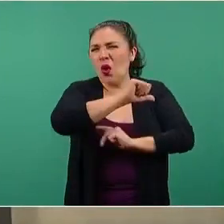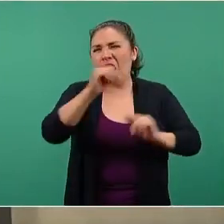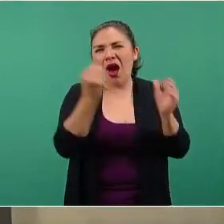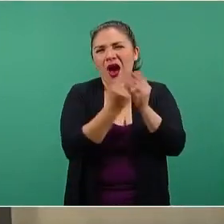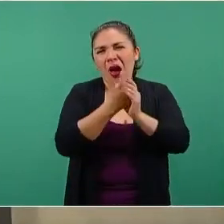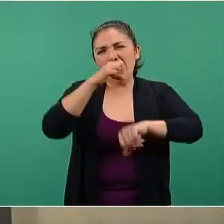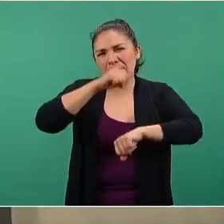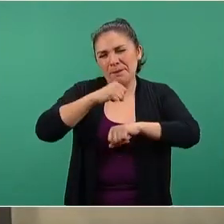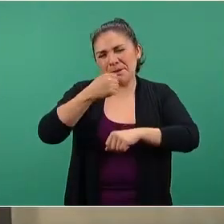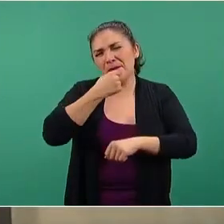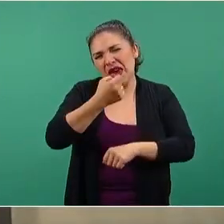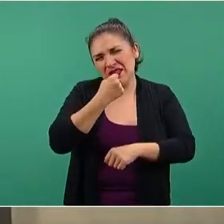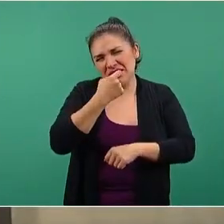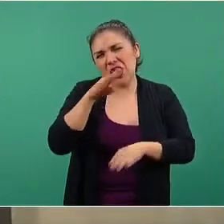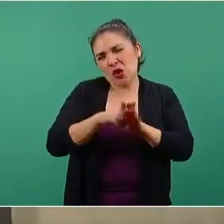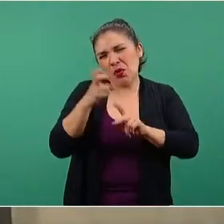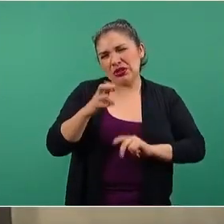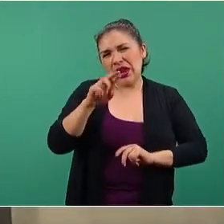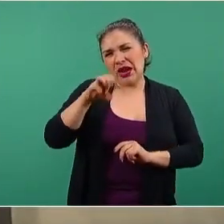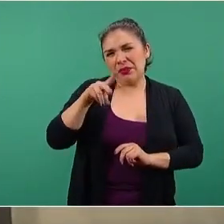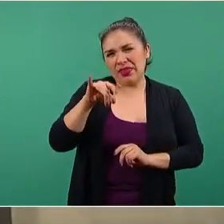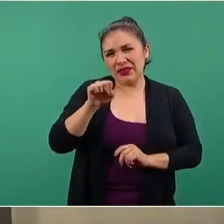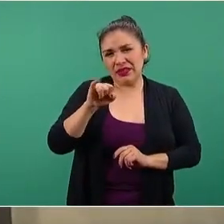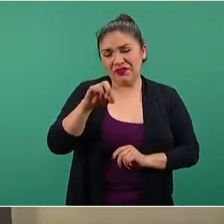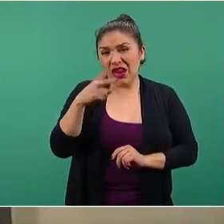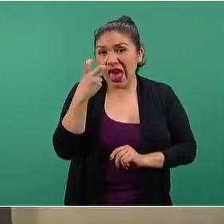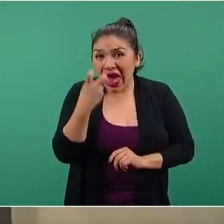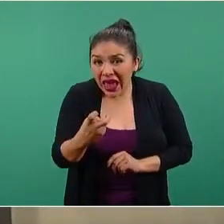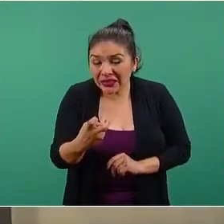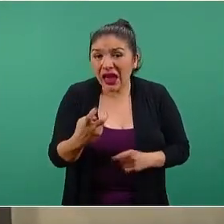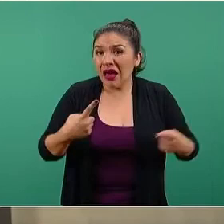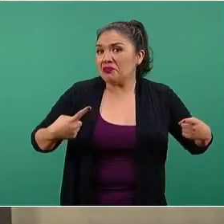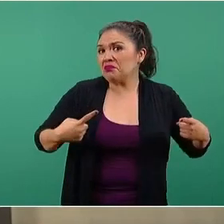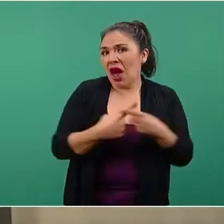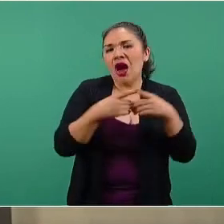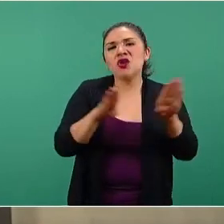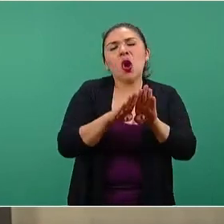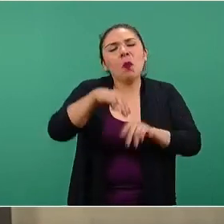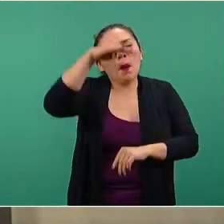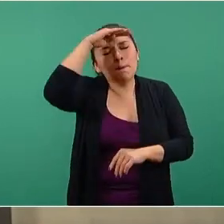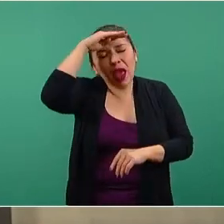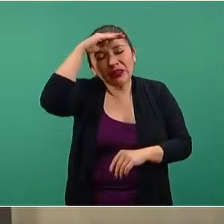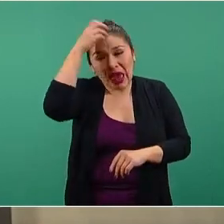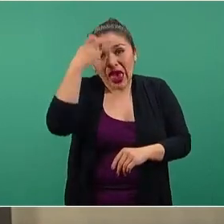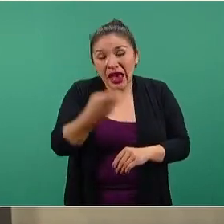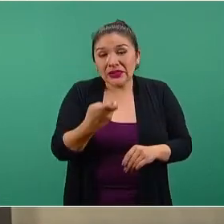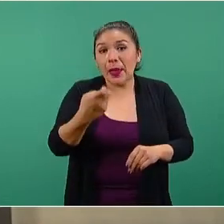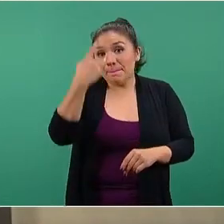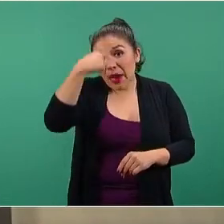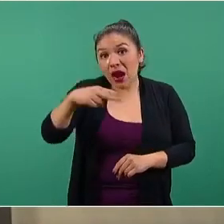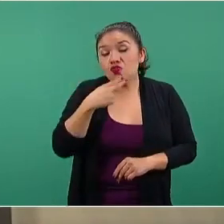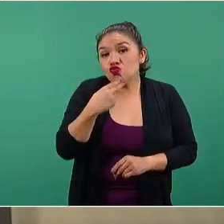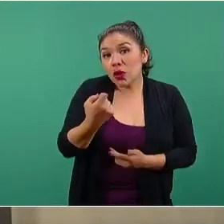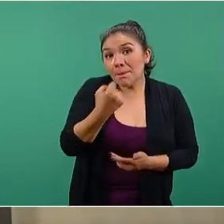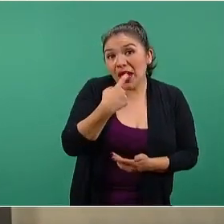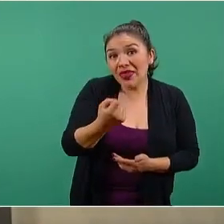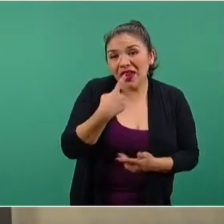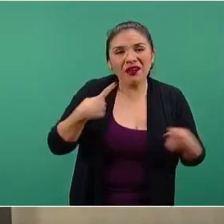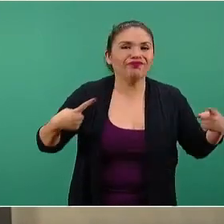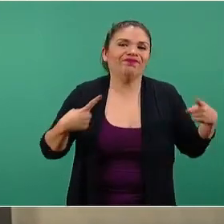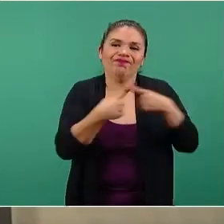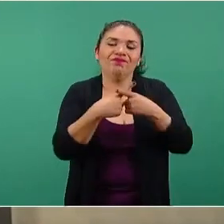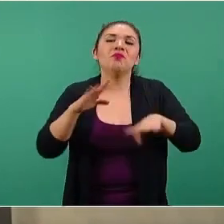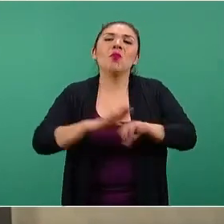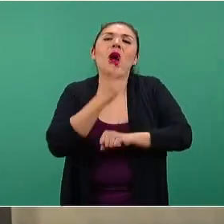caso Remdesivir. Y esto distorsiona profundamente la apreciación que se tiene de la utilidad de los medicamentos, porque